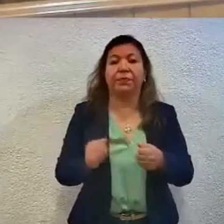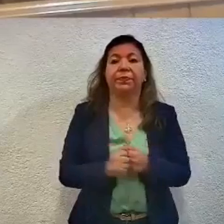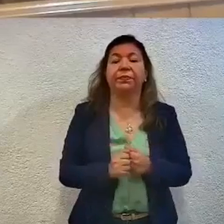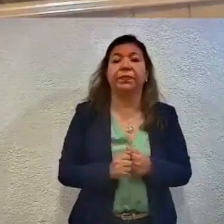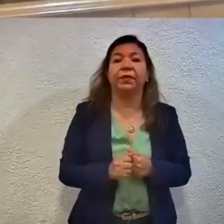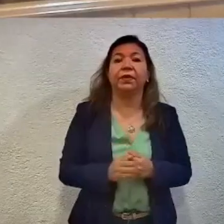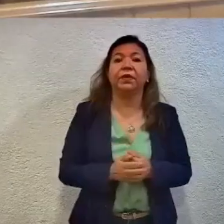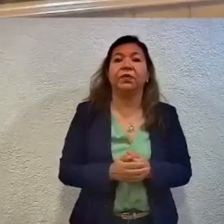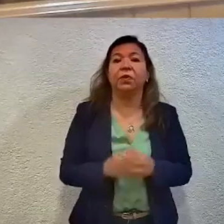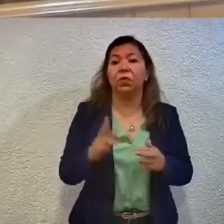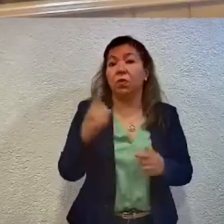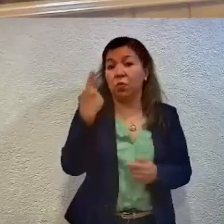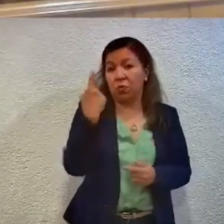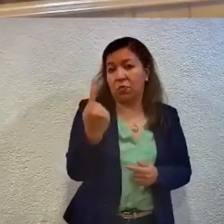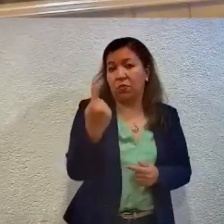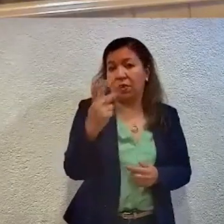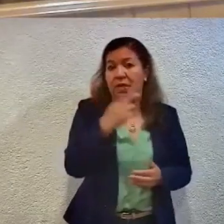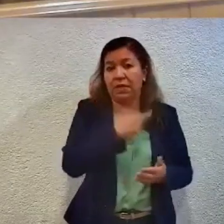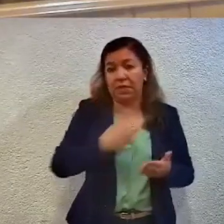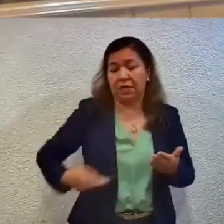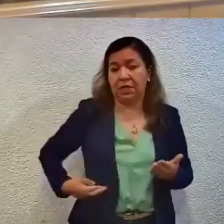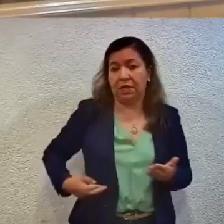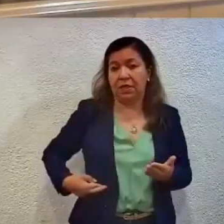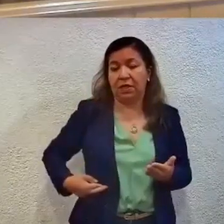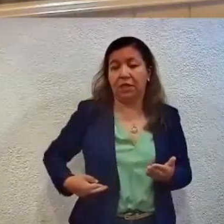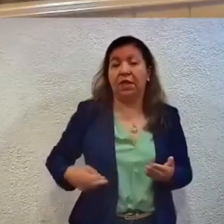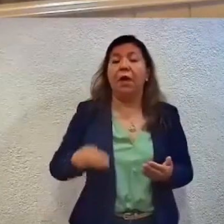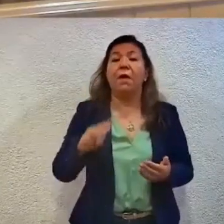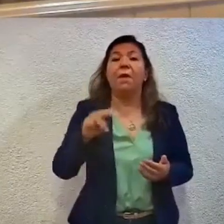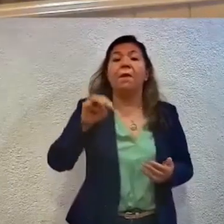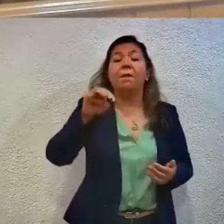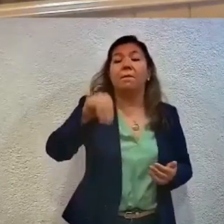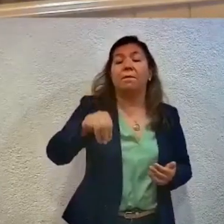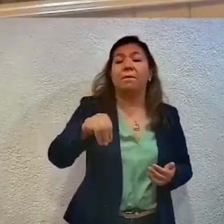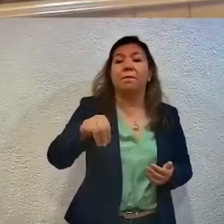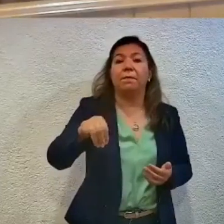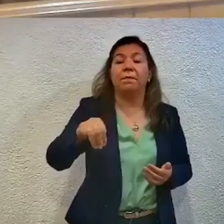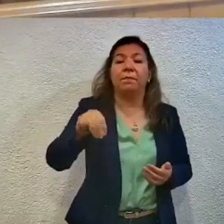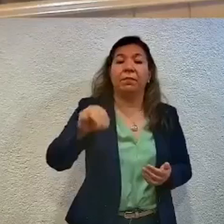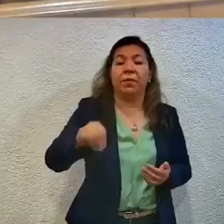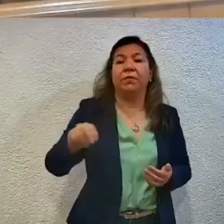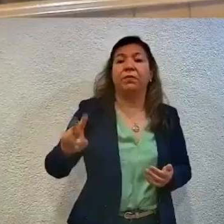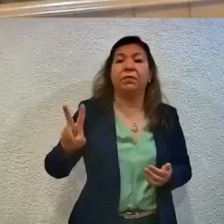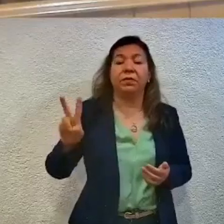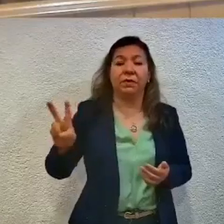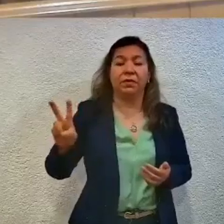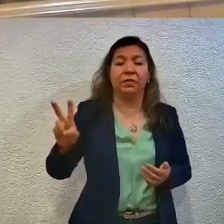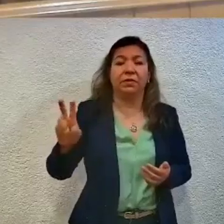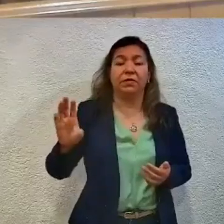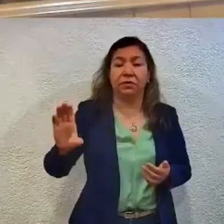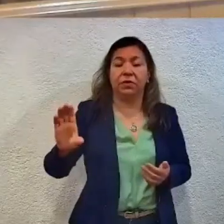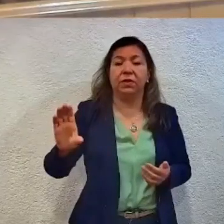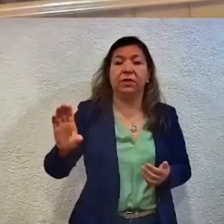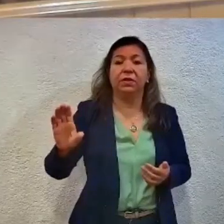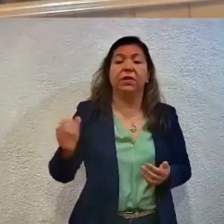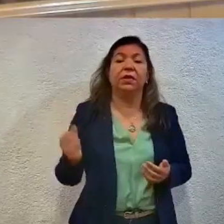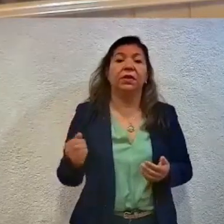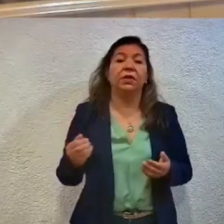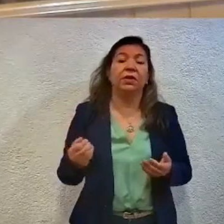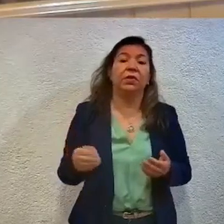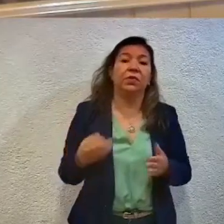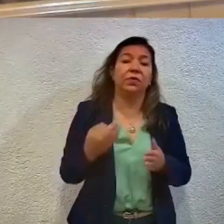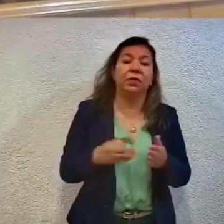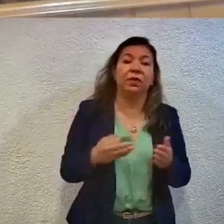fórmula, por lo que, al tocarle una regiduría al partido Movimiento Ciudadano y Morena, no alcanzaron lugar alguno